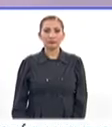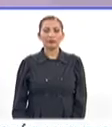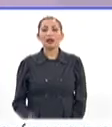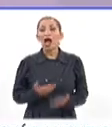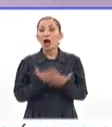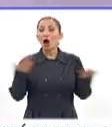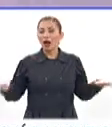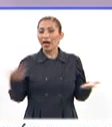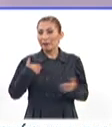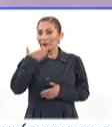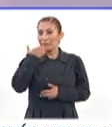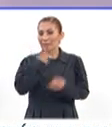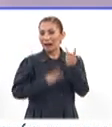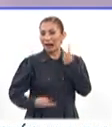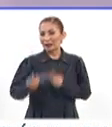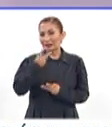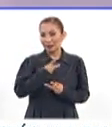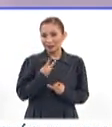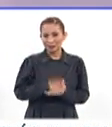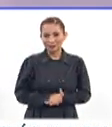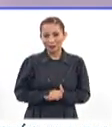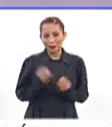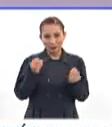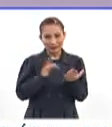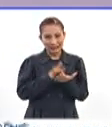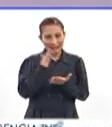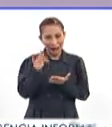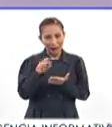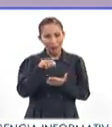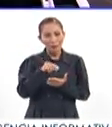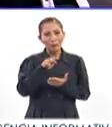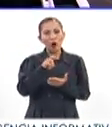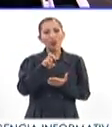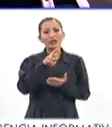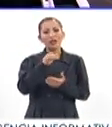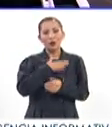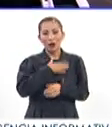Bueno, y ahora sí les damos la bienvenida. Muchas gracias,